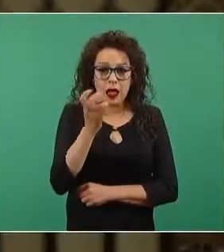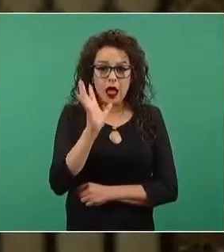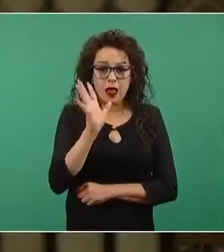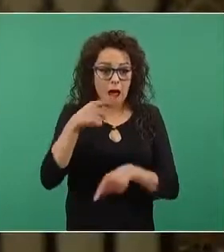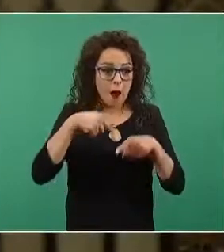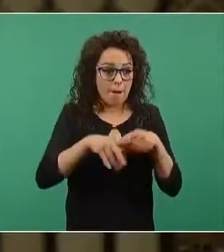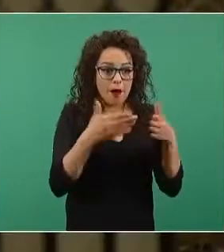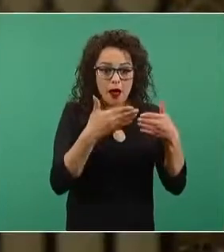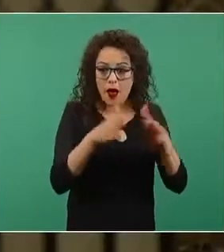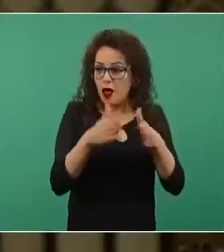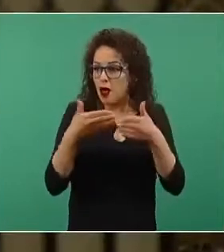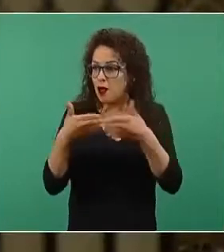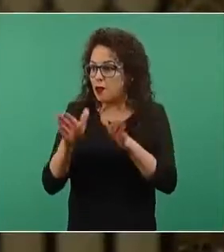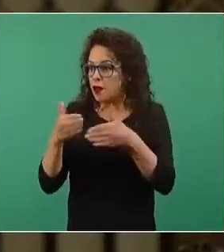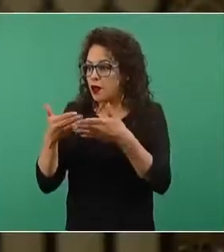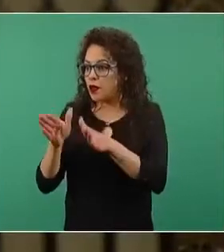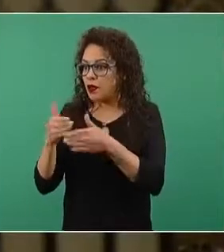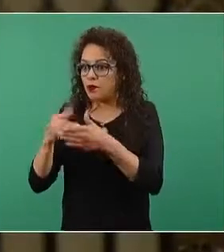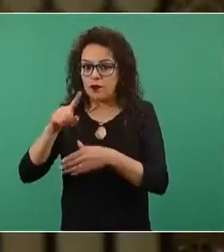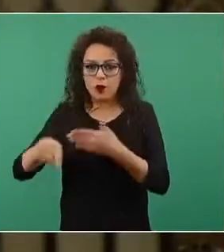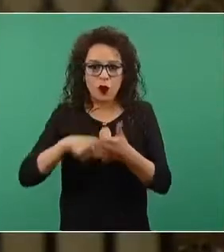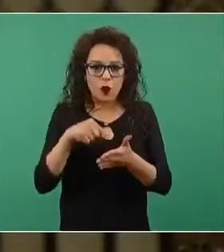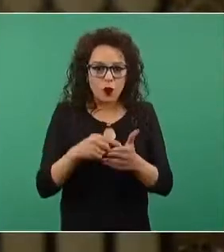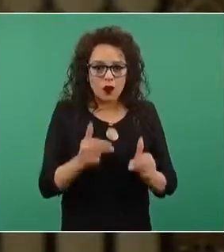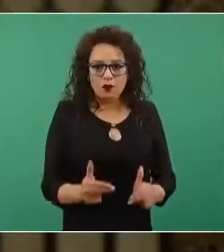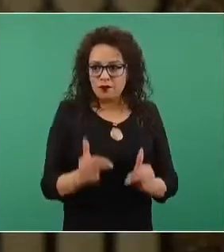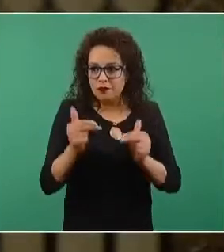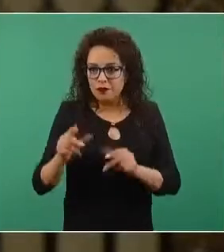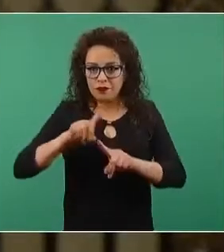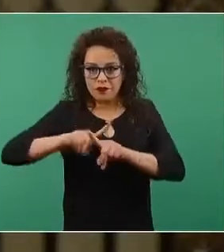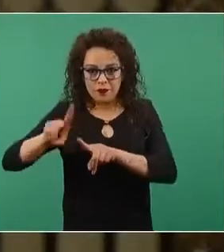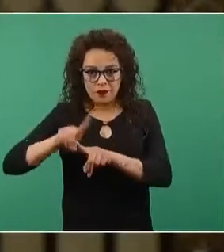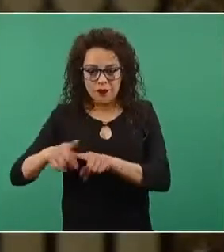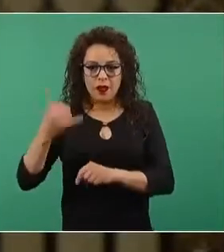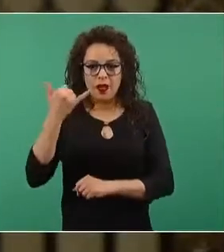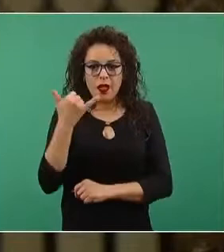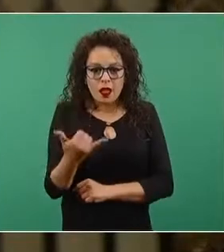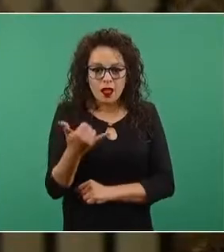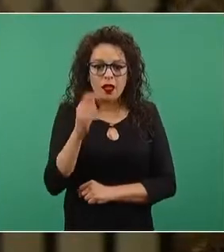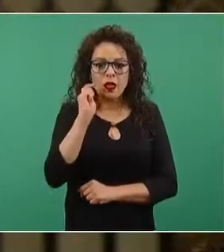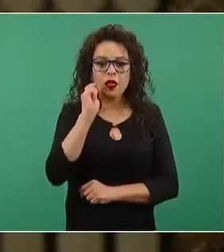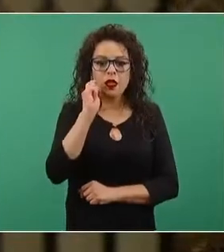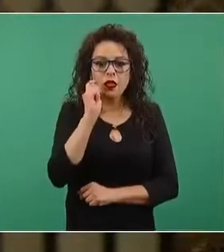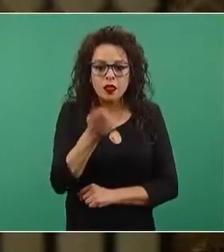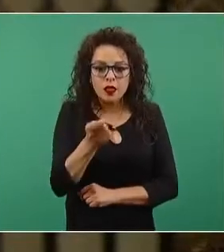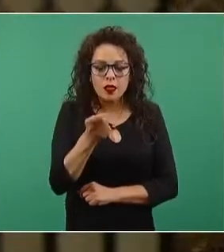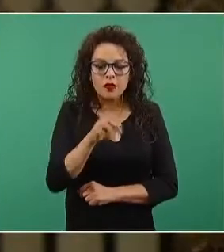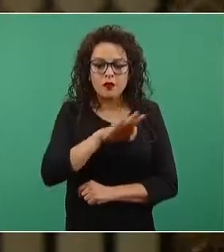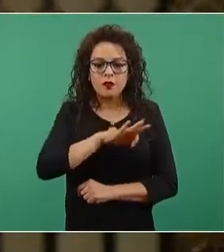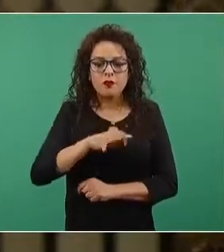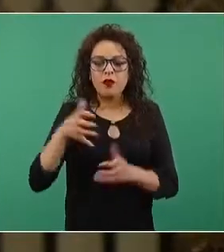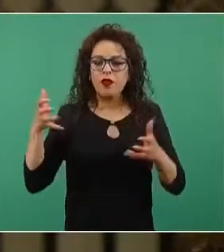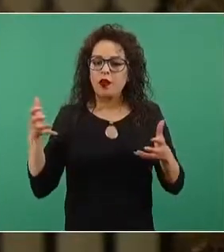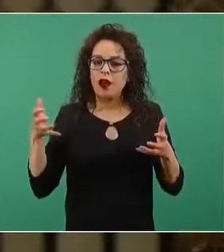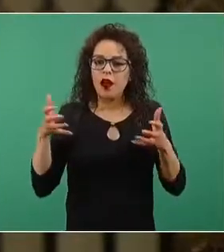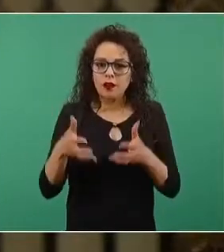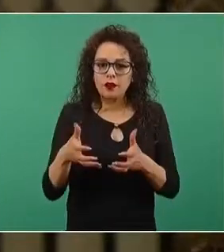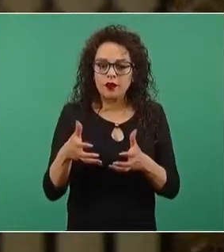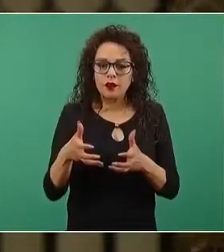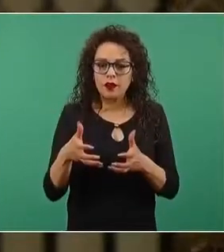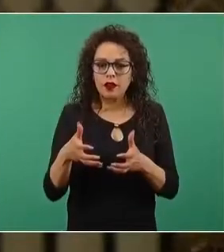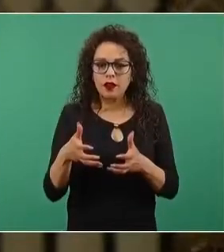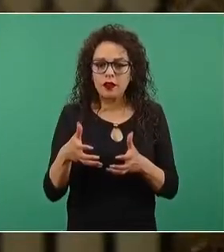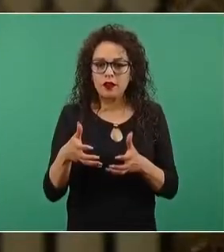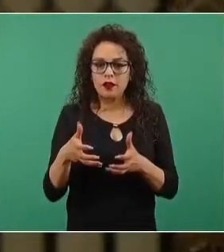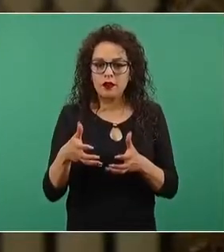económicas y las medidas que se han implementado, como para que pudieran ver